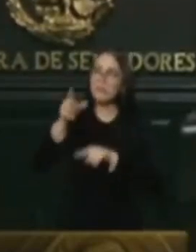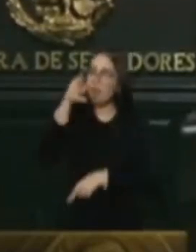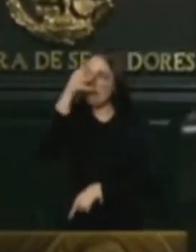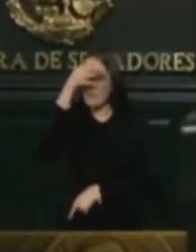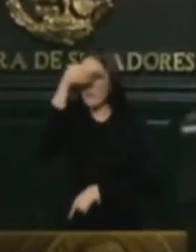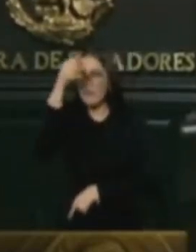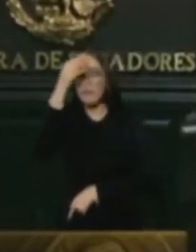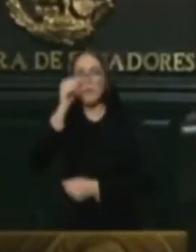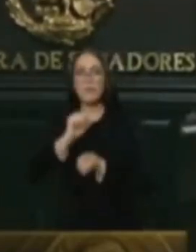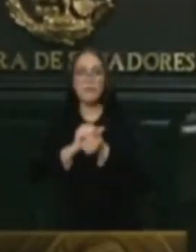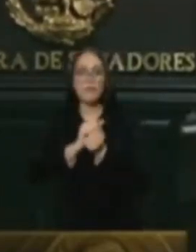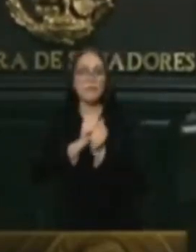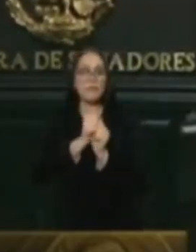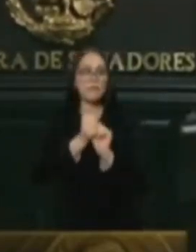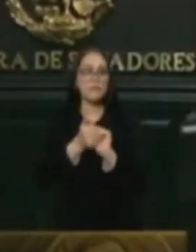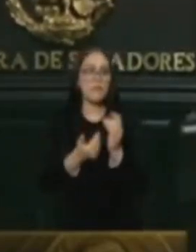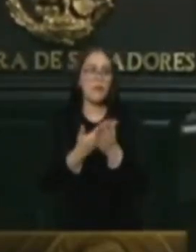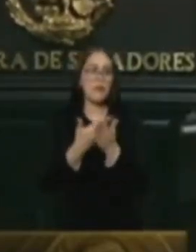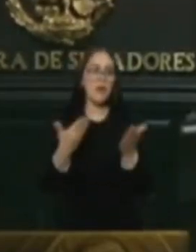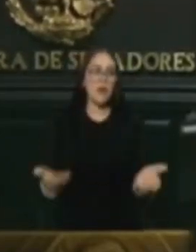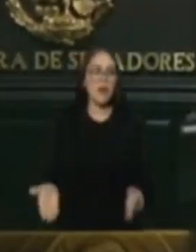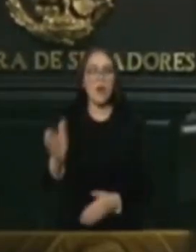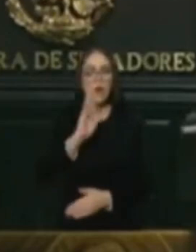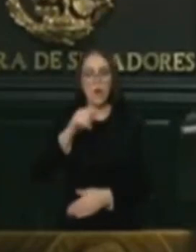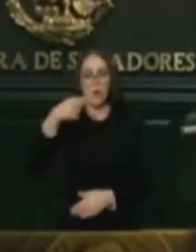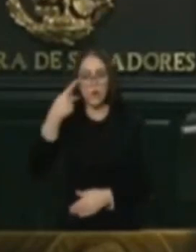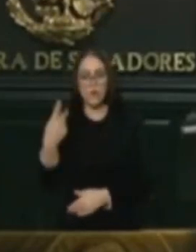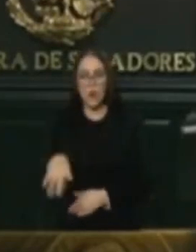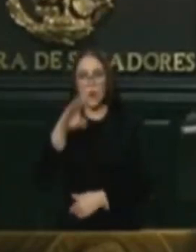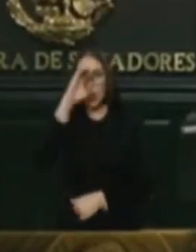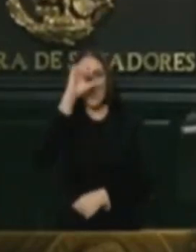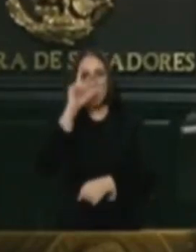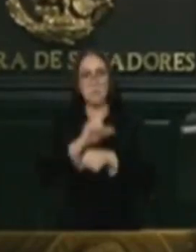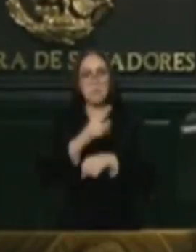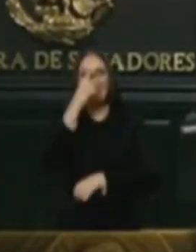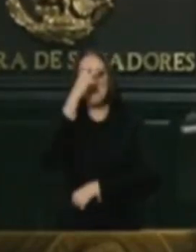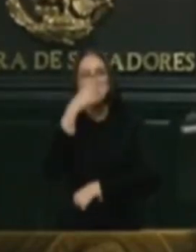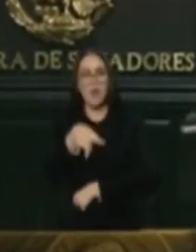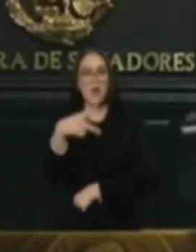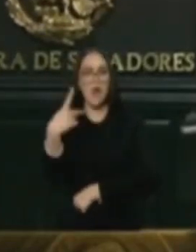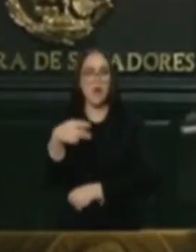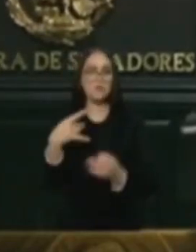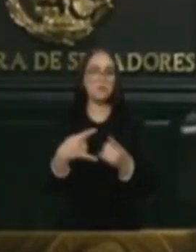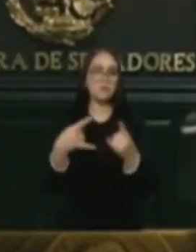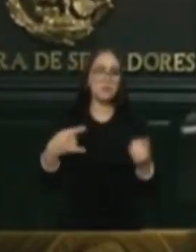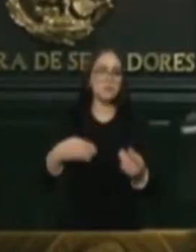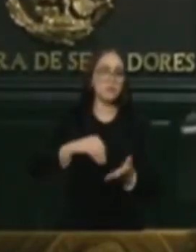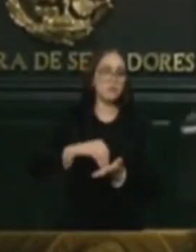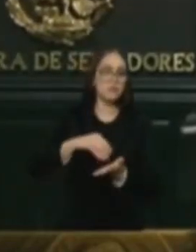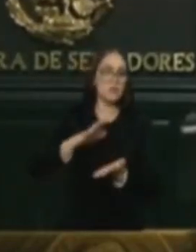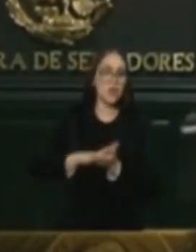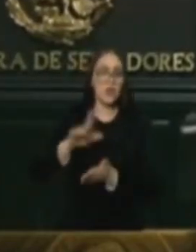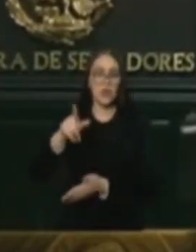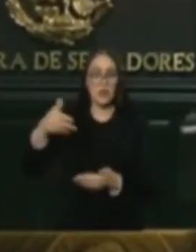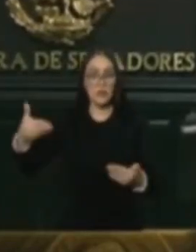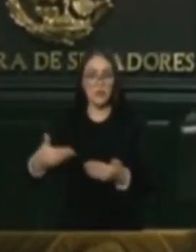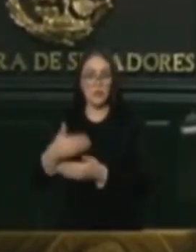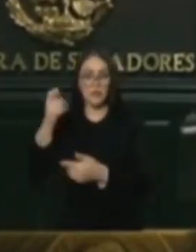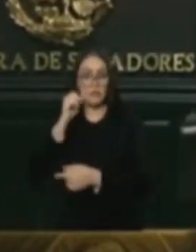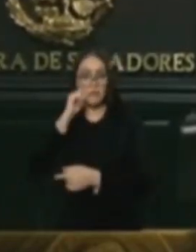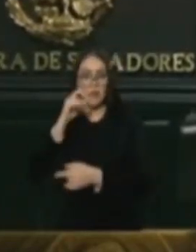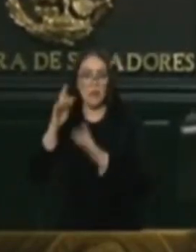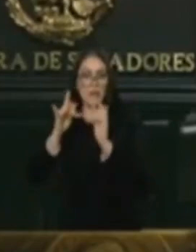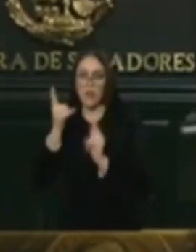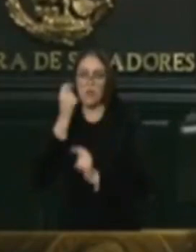para definir el papel de la mujer en el mundo cultural de México. Aquella niña francesa que, a pesar de no haber nacido en México,